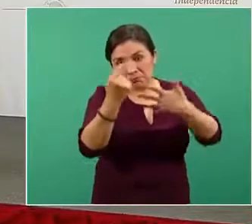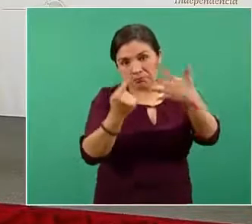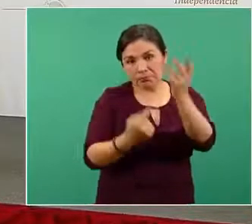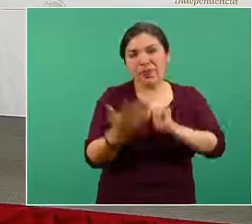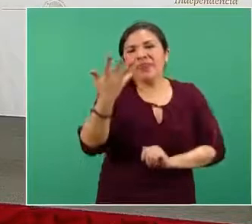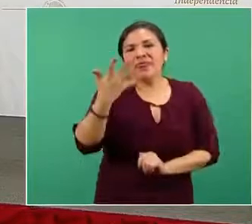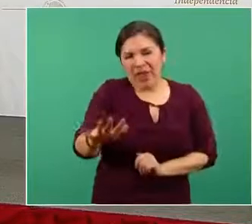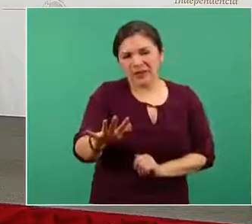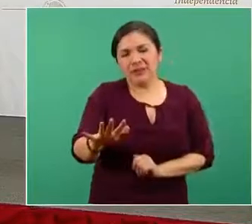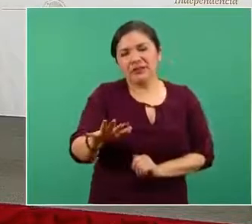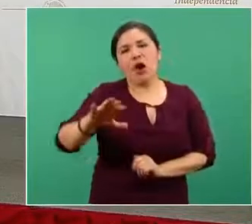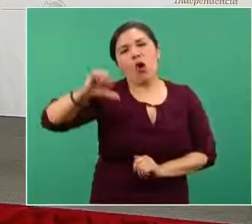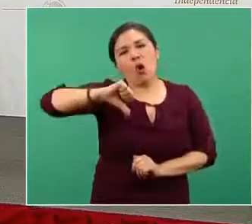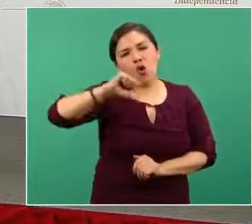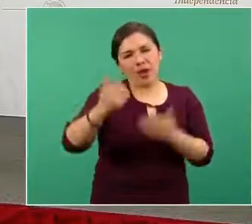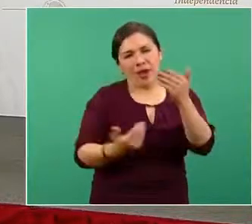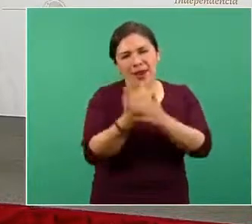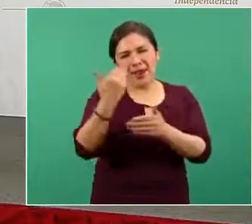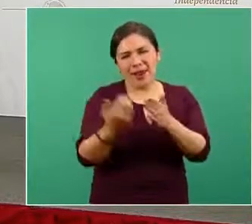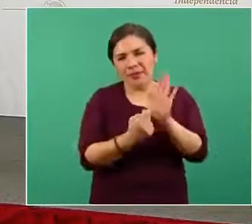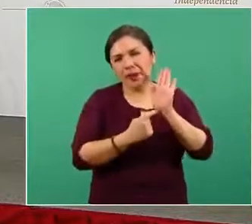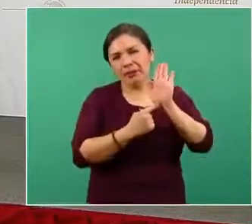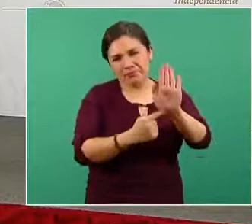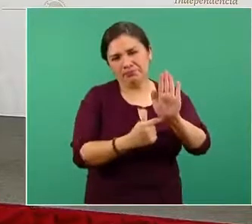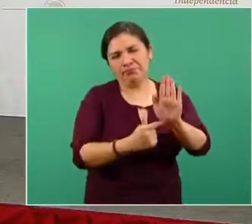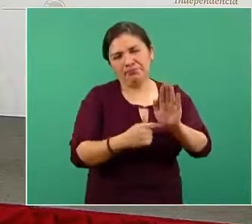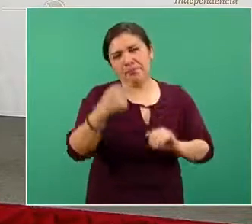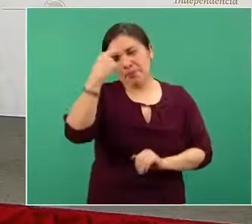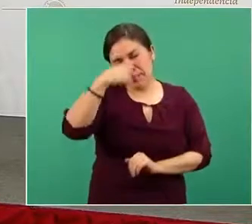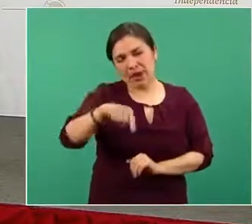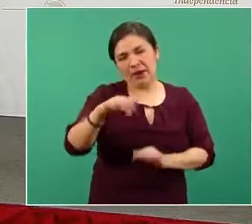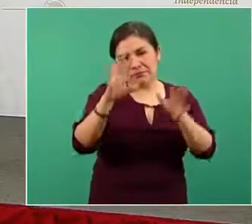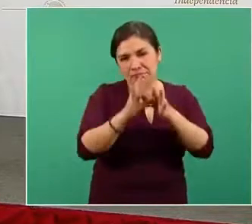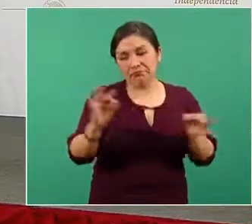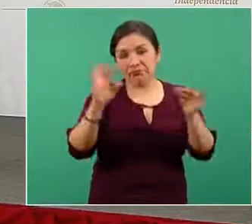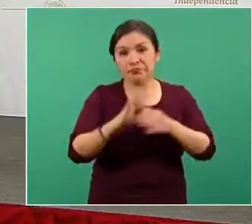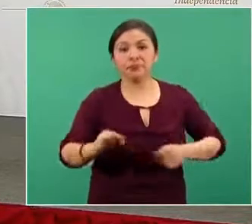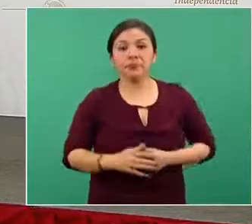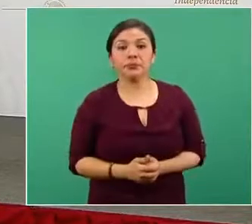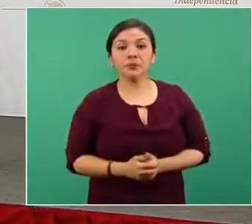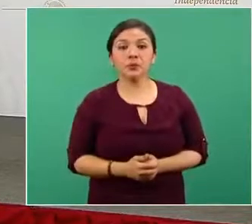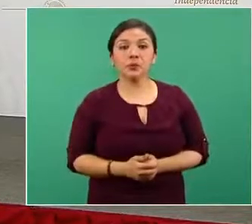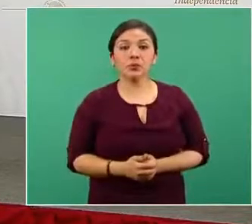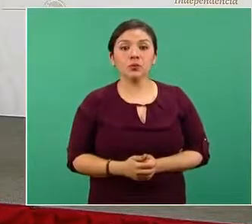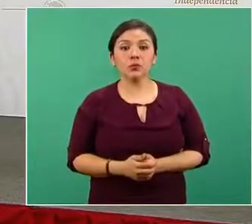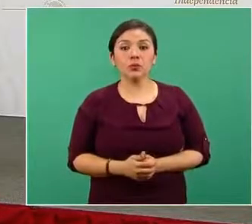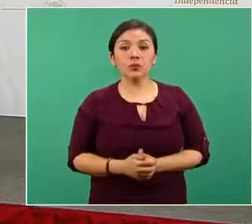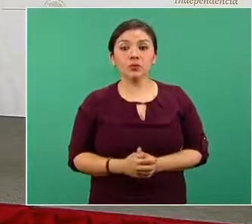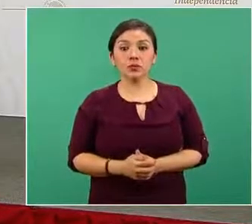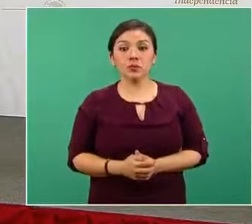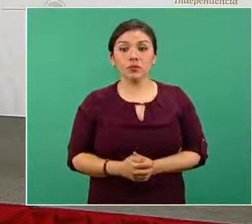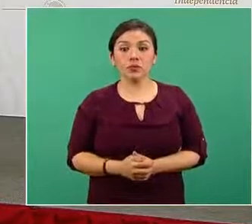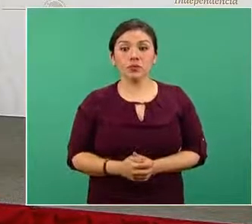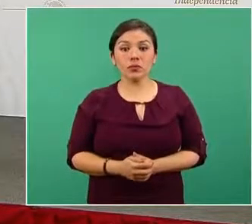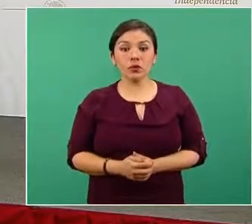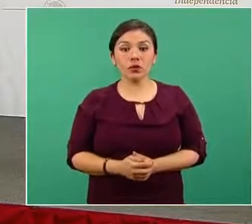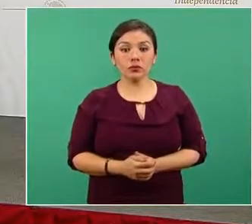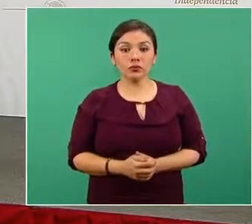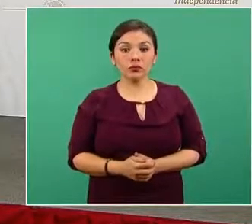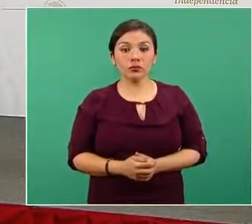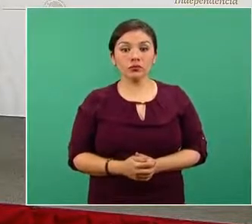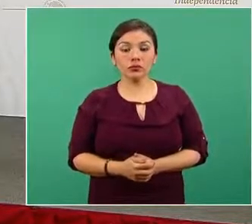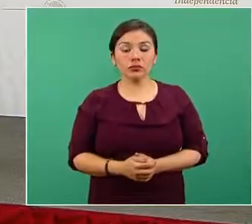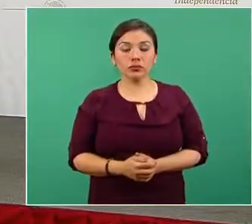decálogo que se presentó justo en el Pulso de la Salud esta mañana. Si nos permiten la siguiente